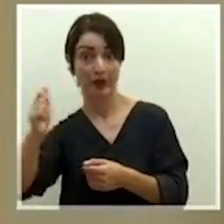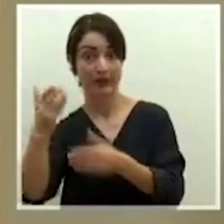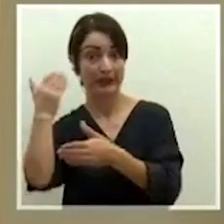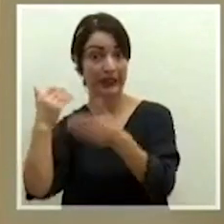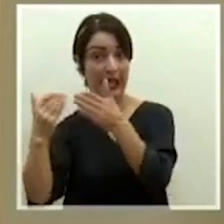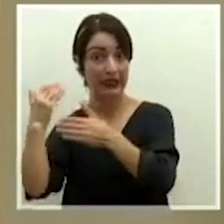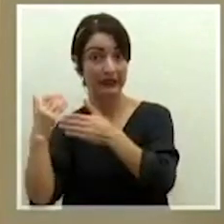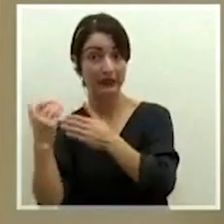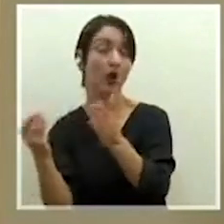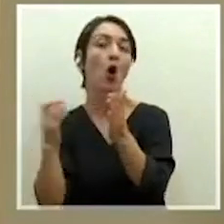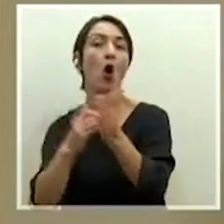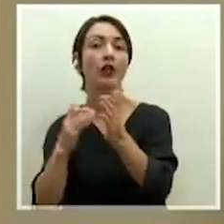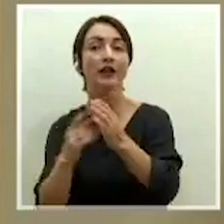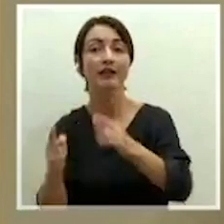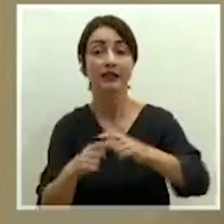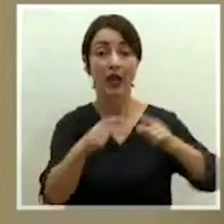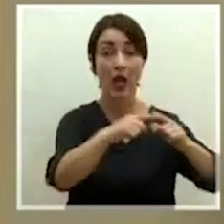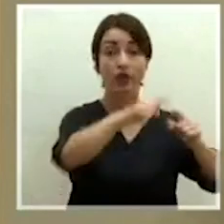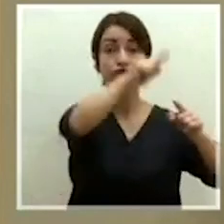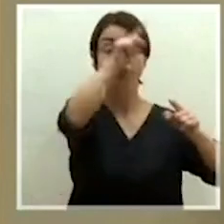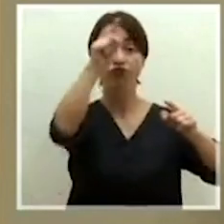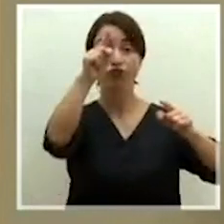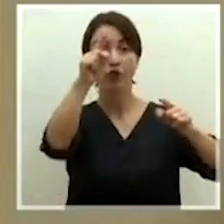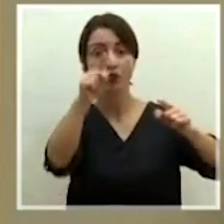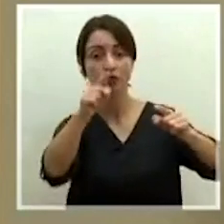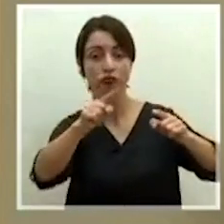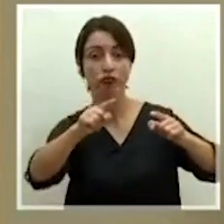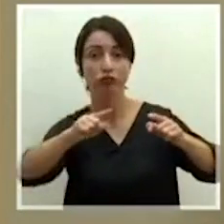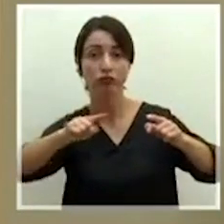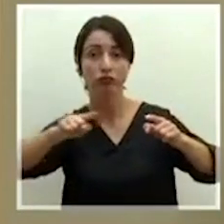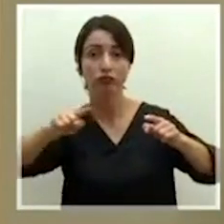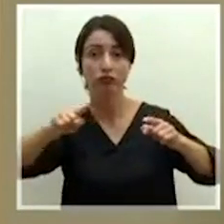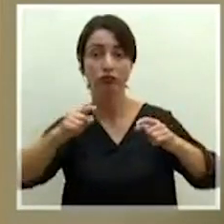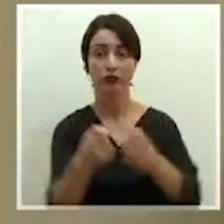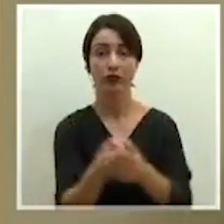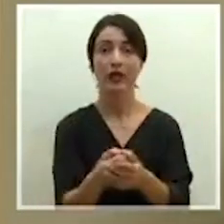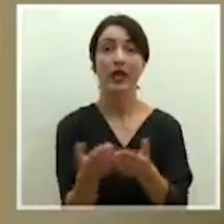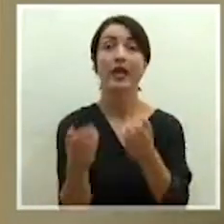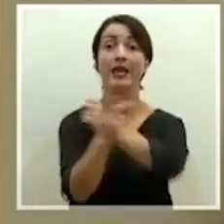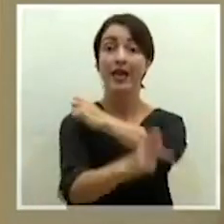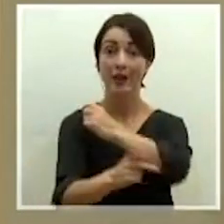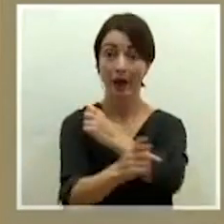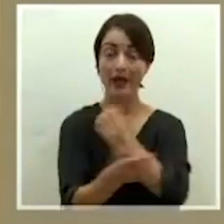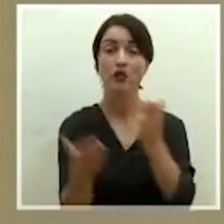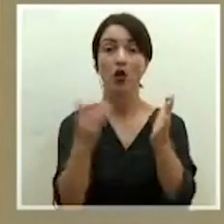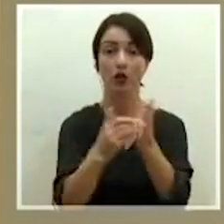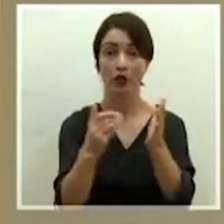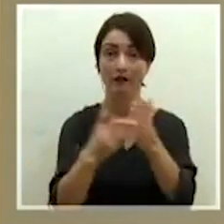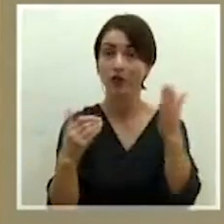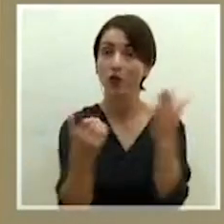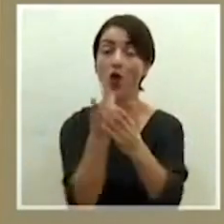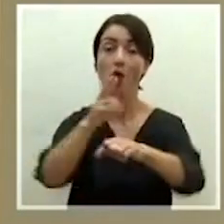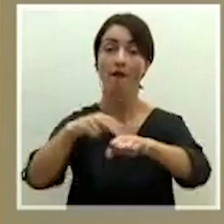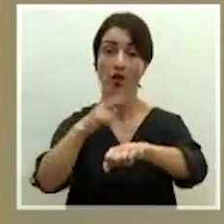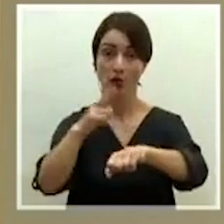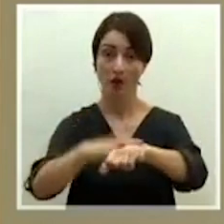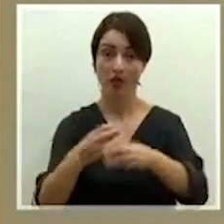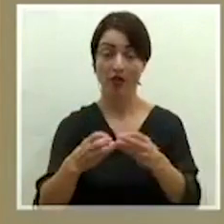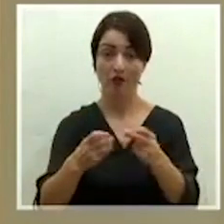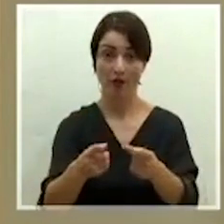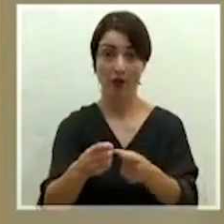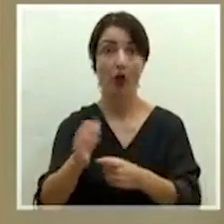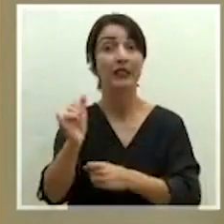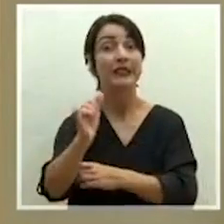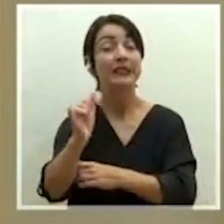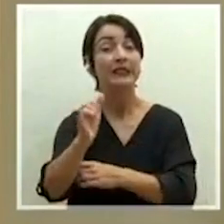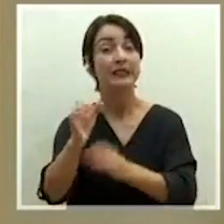aplanar nuevamente esa curva y garantizar que el país pueda volver a esa nueva normalidad lo más rápido posible. También entender